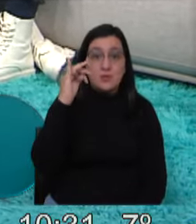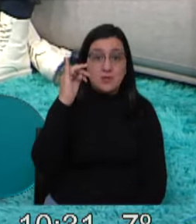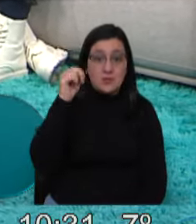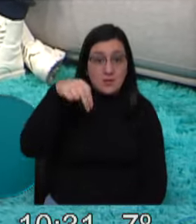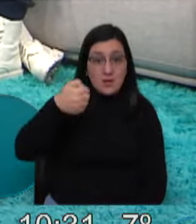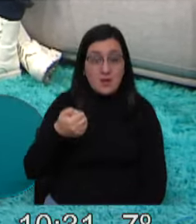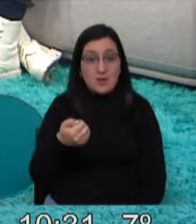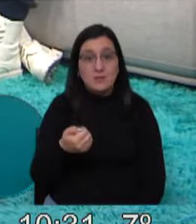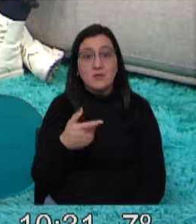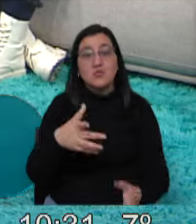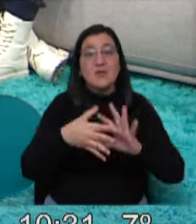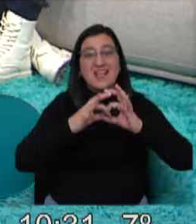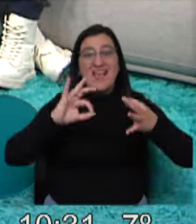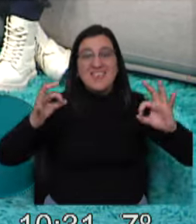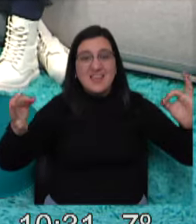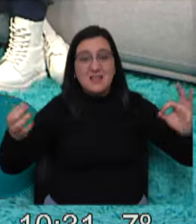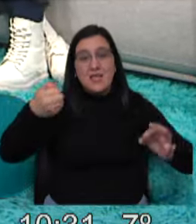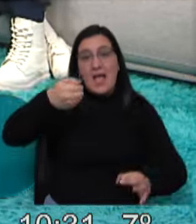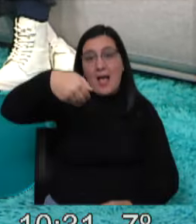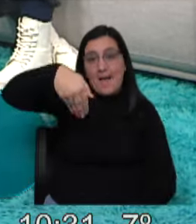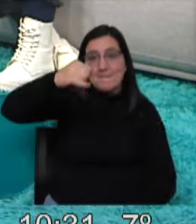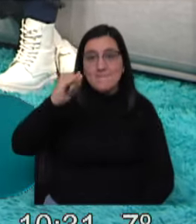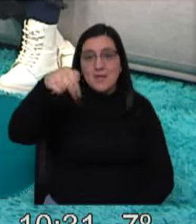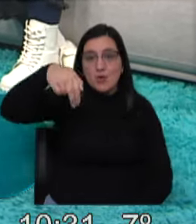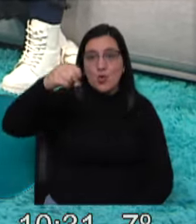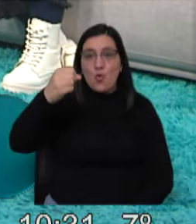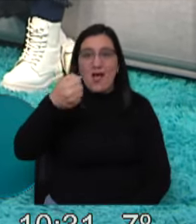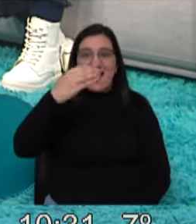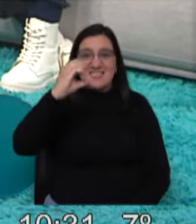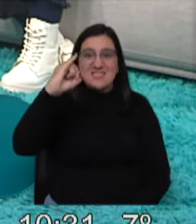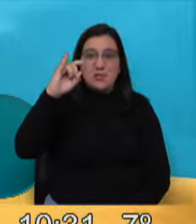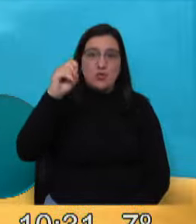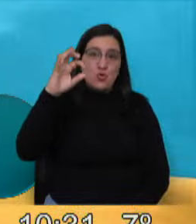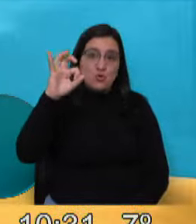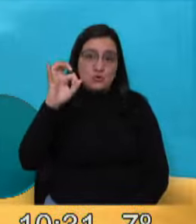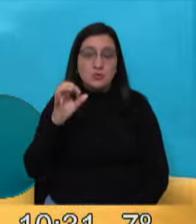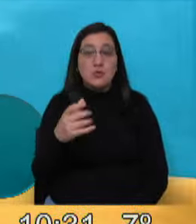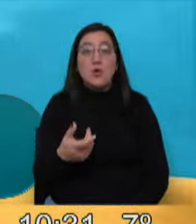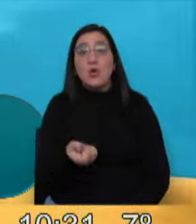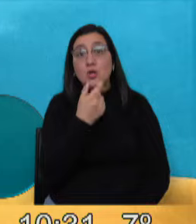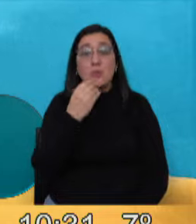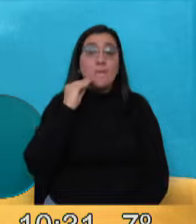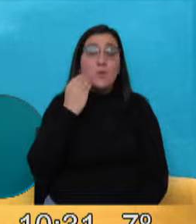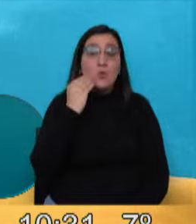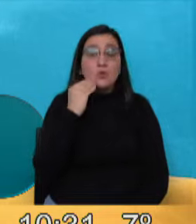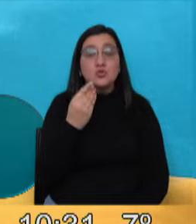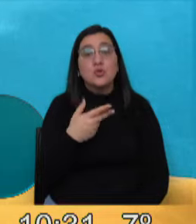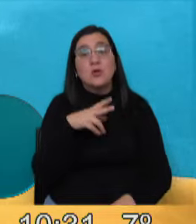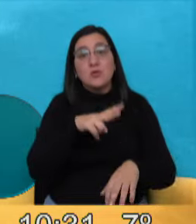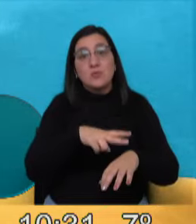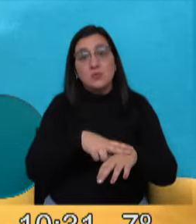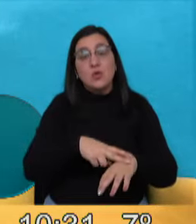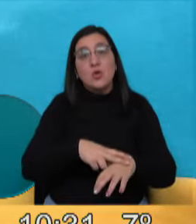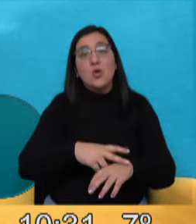es una cadena de aminoácidos, o sea que alimentos ricos en proteína, alimentos que ayuden a su absorción, por ejemplo, los que toman colágeno en polvo, yo les recomiendo que lo tomen con un